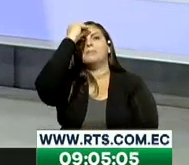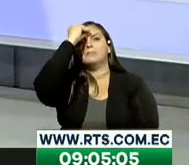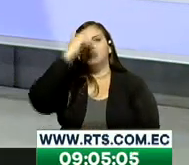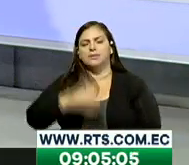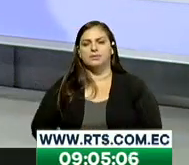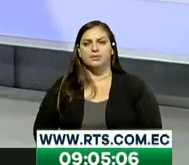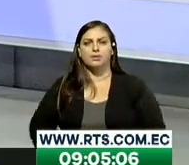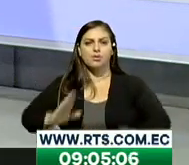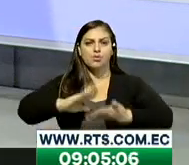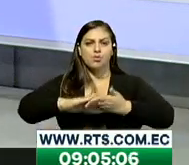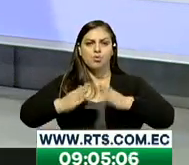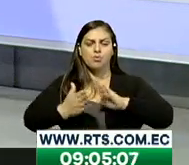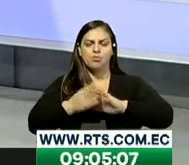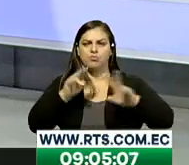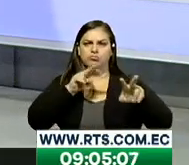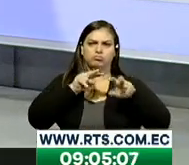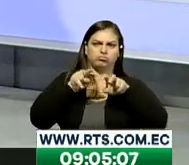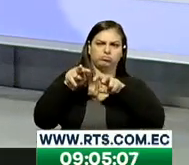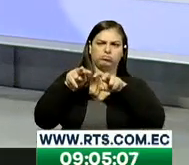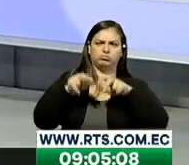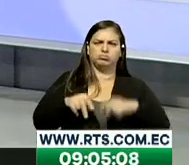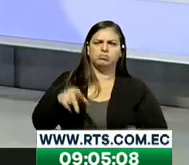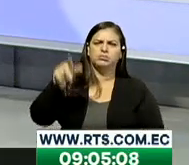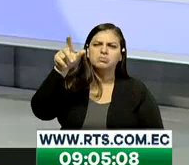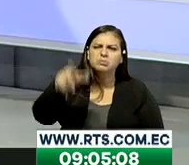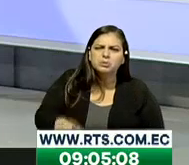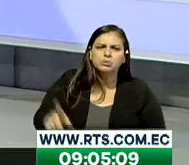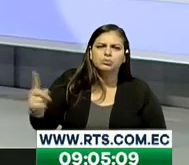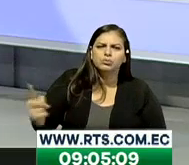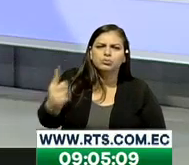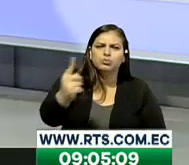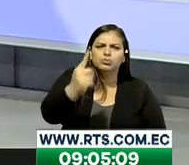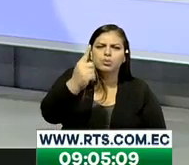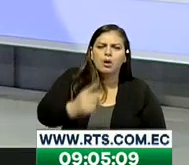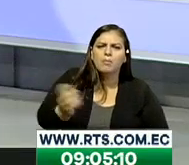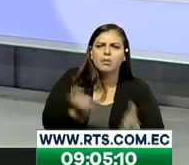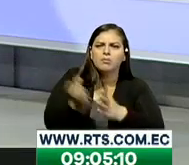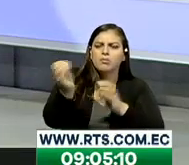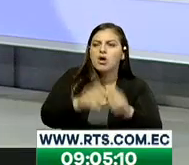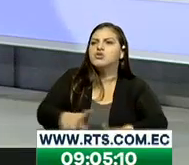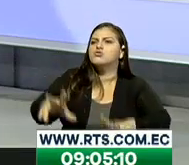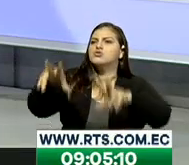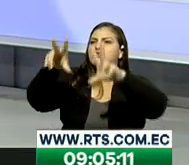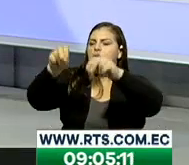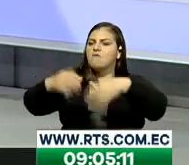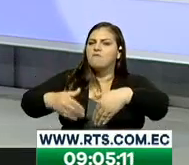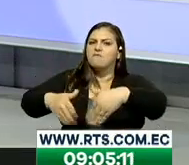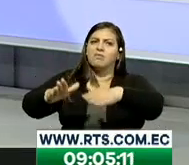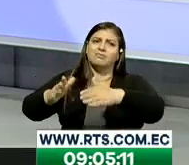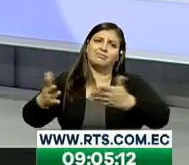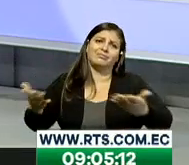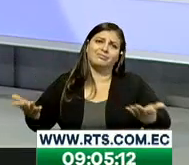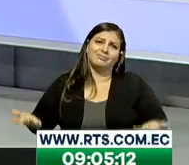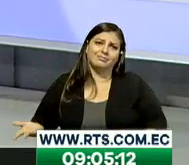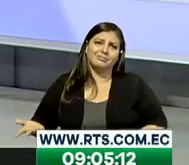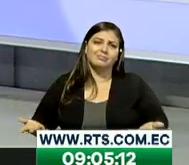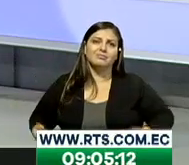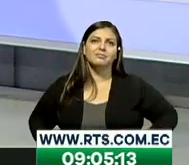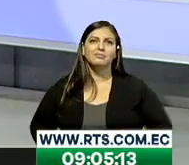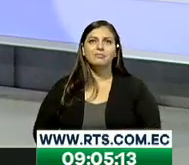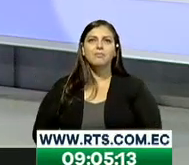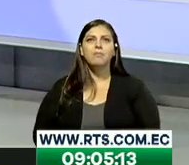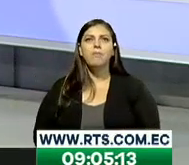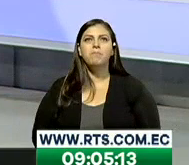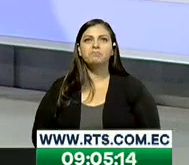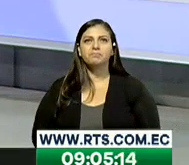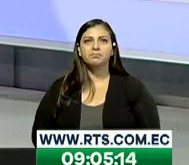colabore viendo quiénes son para poder de alguna manera impedir que hagan lo que les dé la gana. El asunto es que aquí estamos mal acostumbrados a pedir. Les voy a